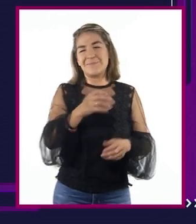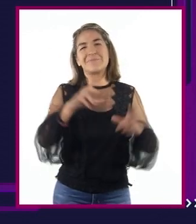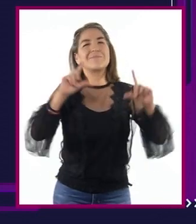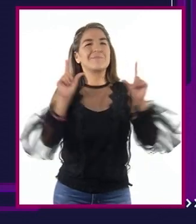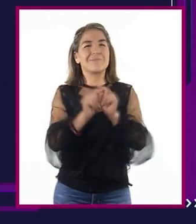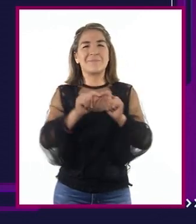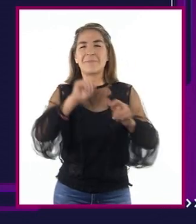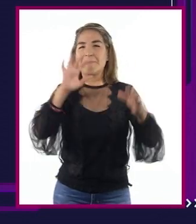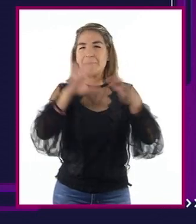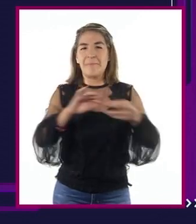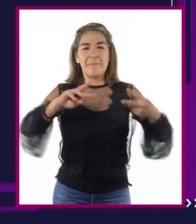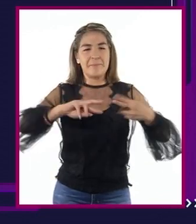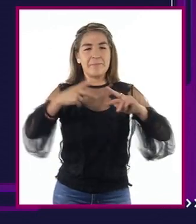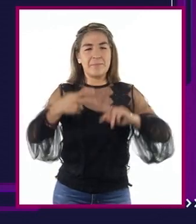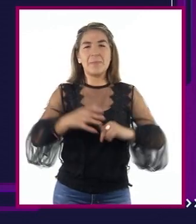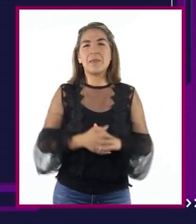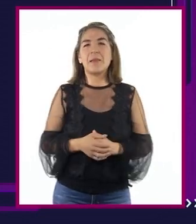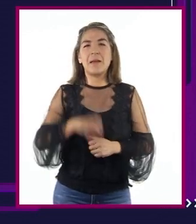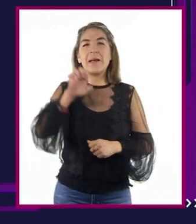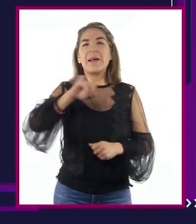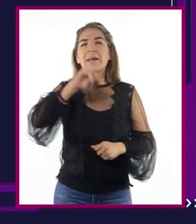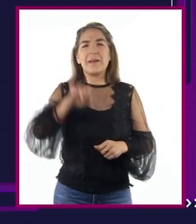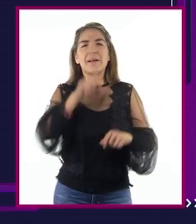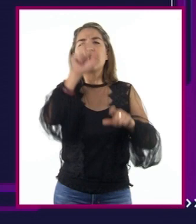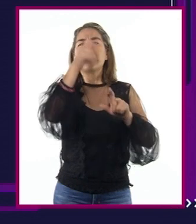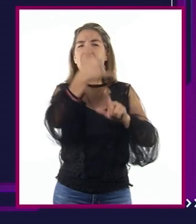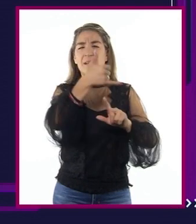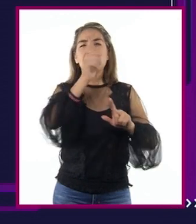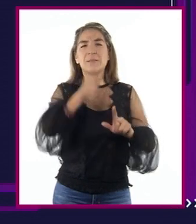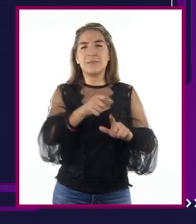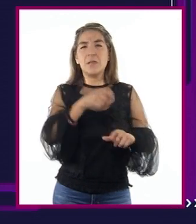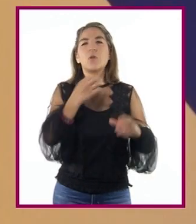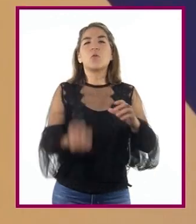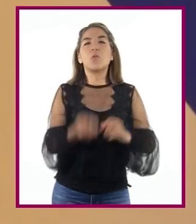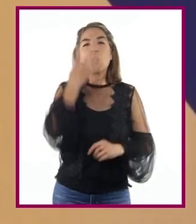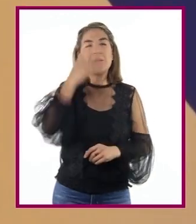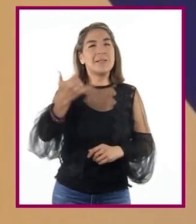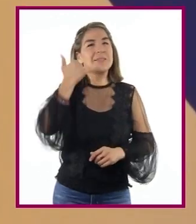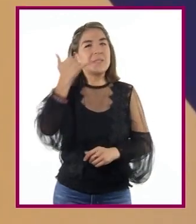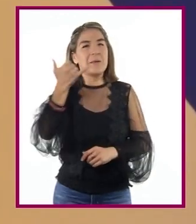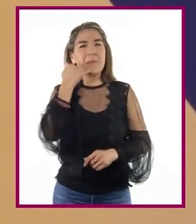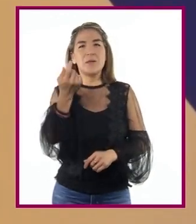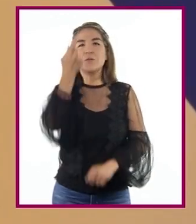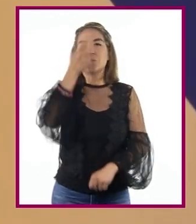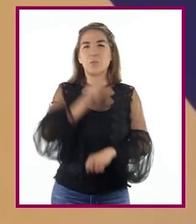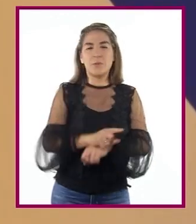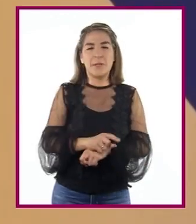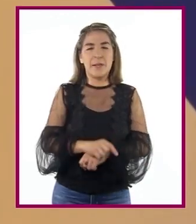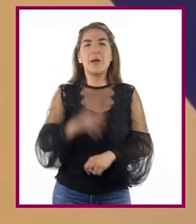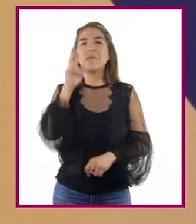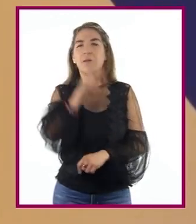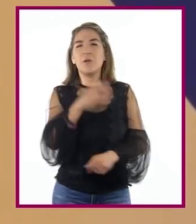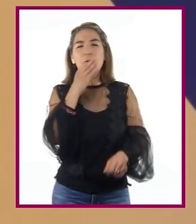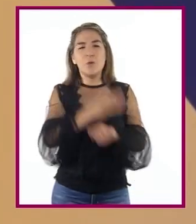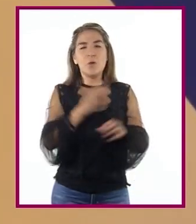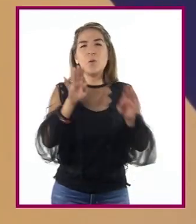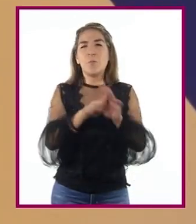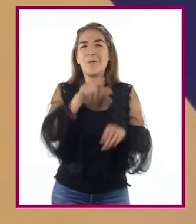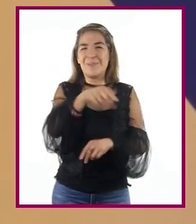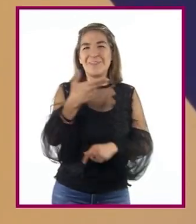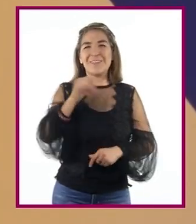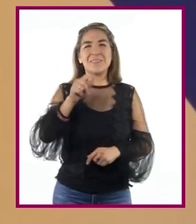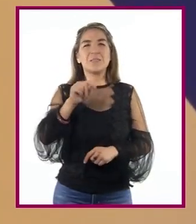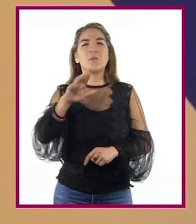forma, en el eje Y se coloca la cantidad de llamadas. Veamos cómo con la ayuda del